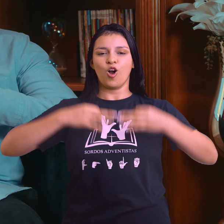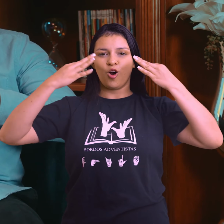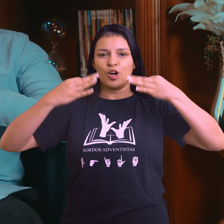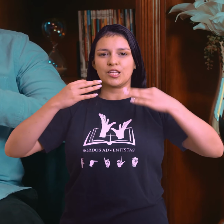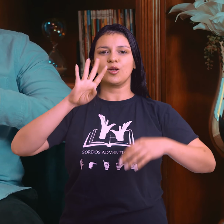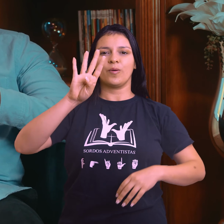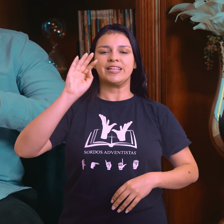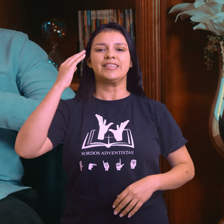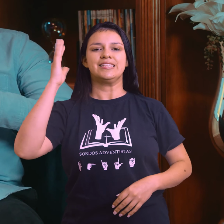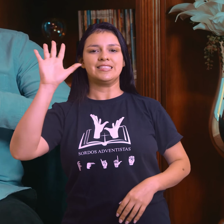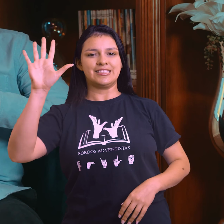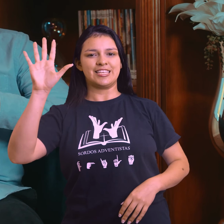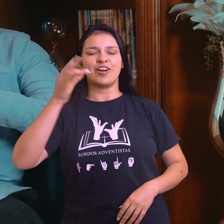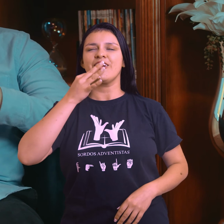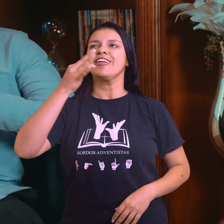debo haber aprobado.